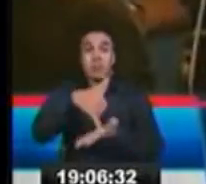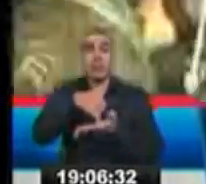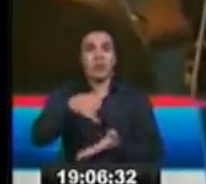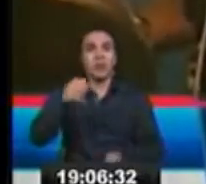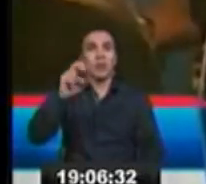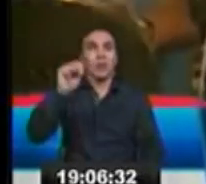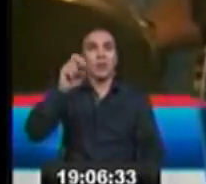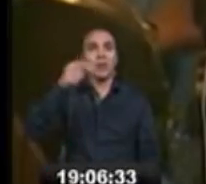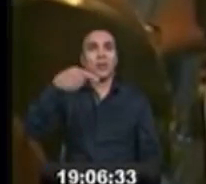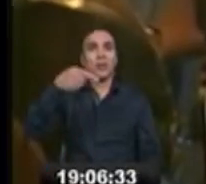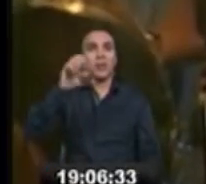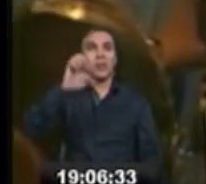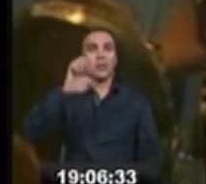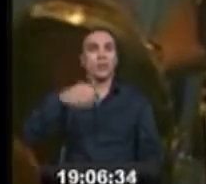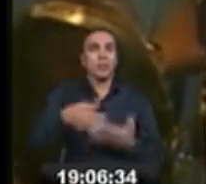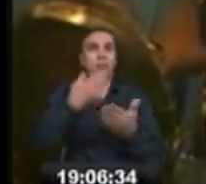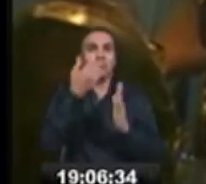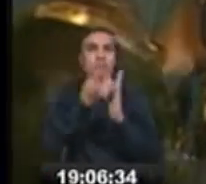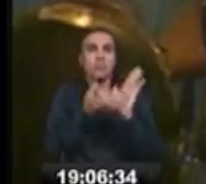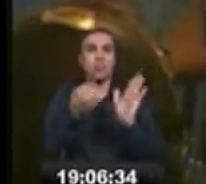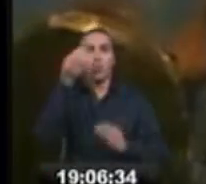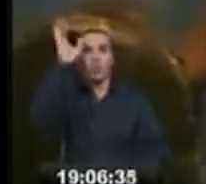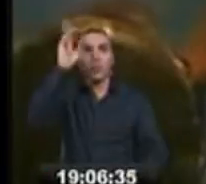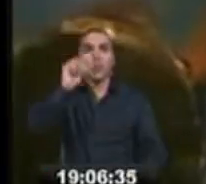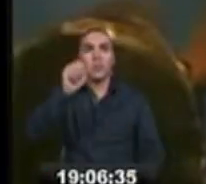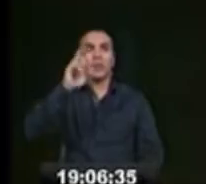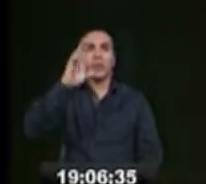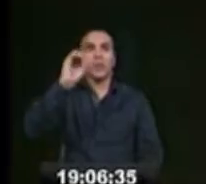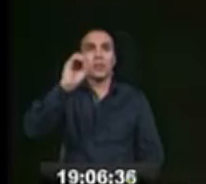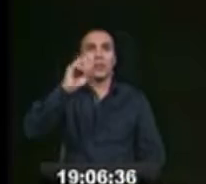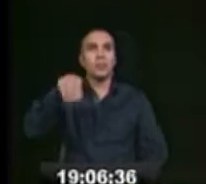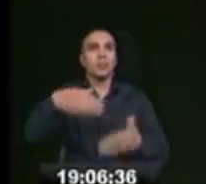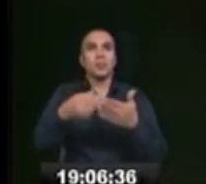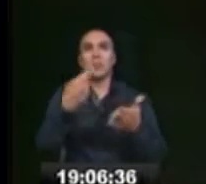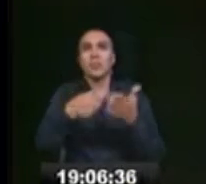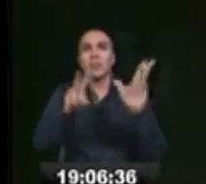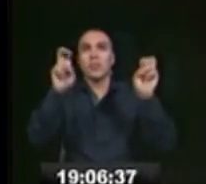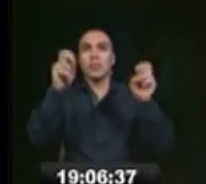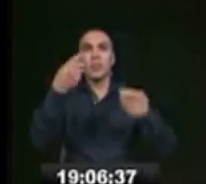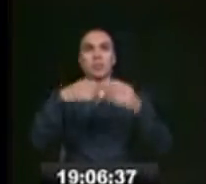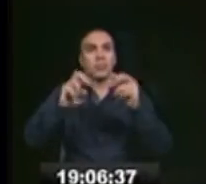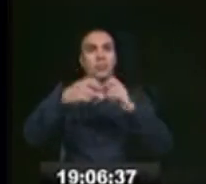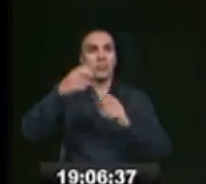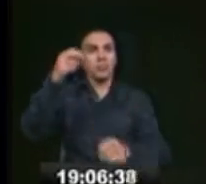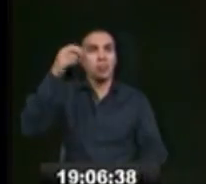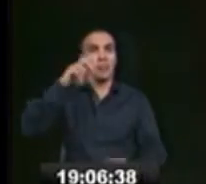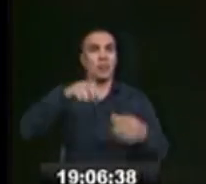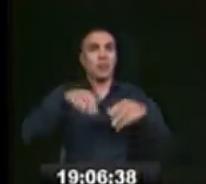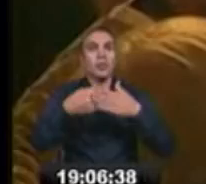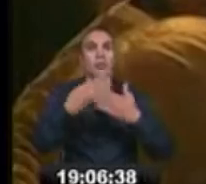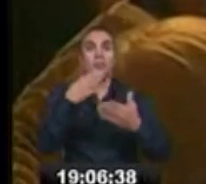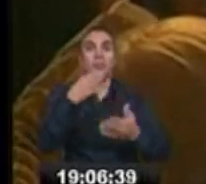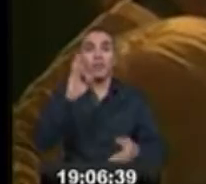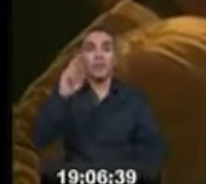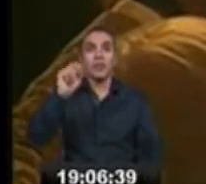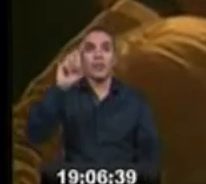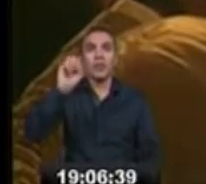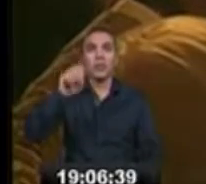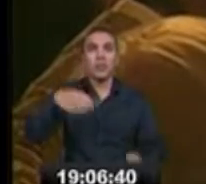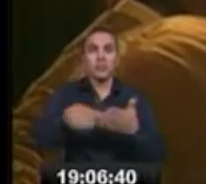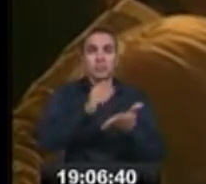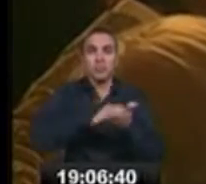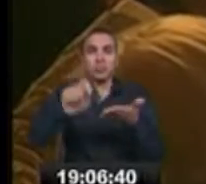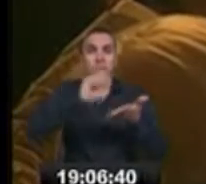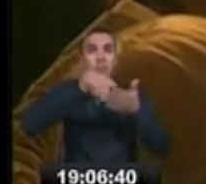Enrique Males en arte y cultura, Marcelo Cruz, destacado en neurología y ciencia, y Fernando Cazón Vera en